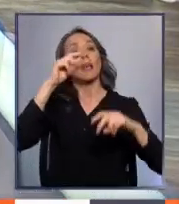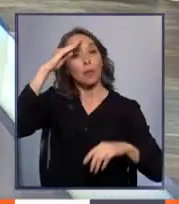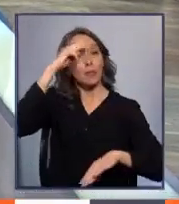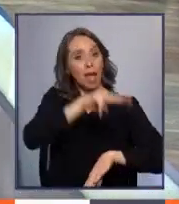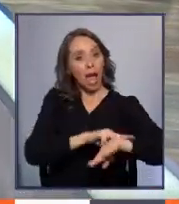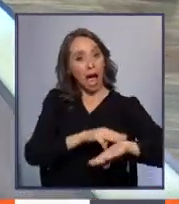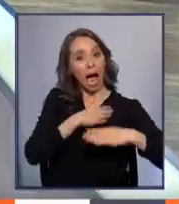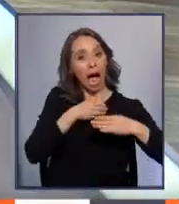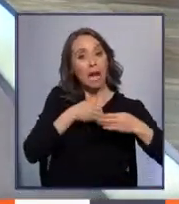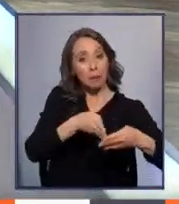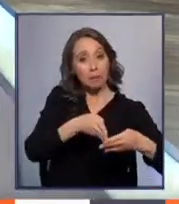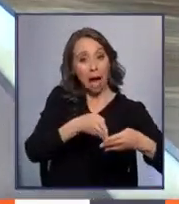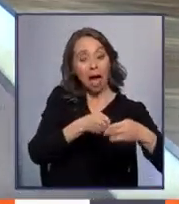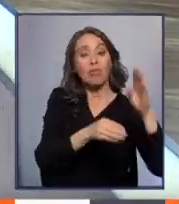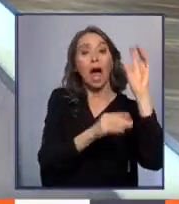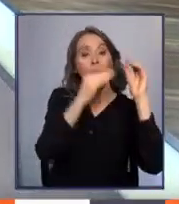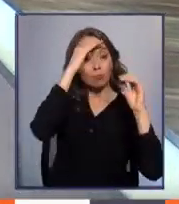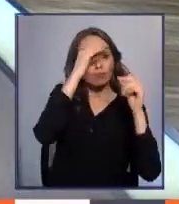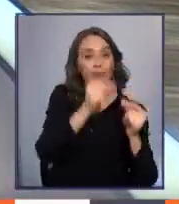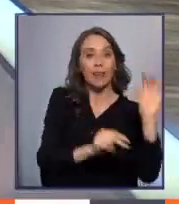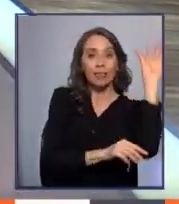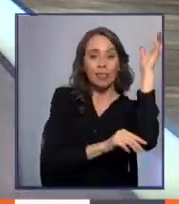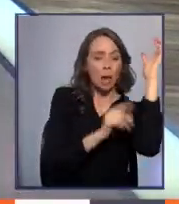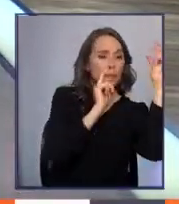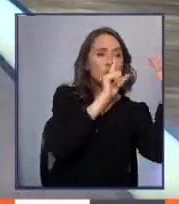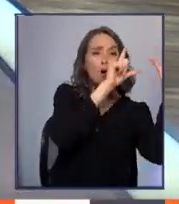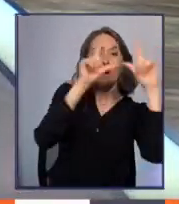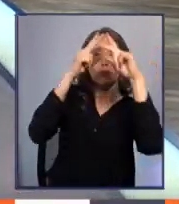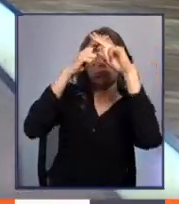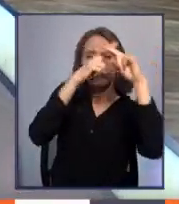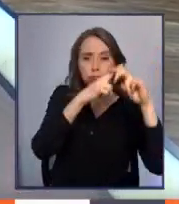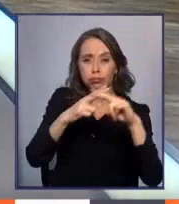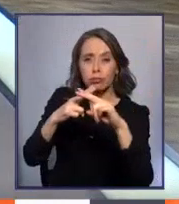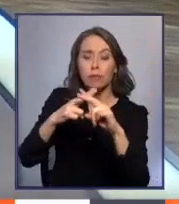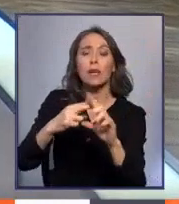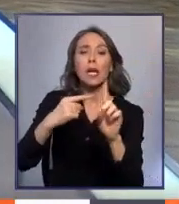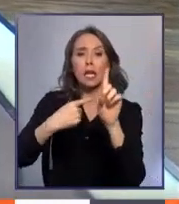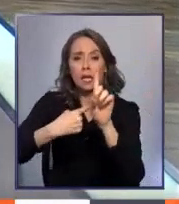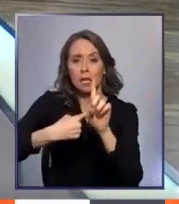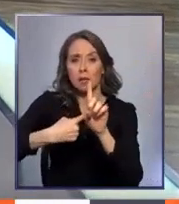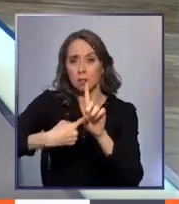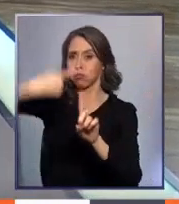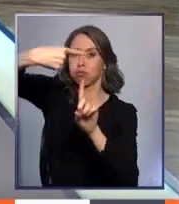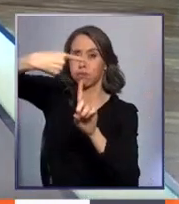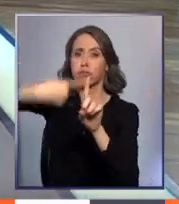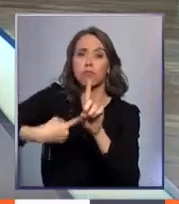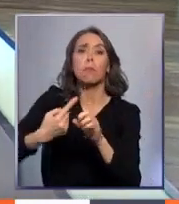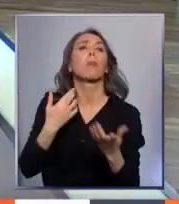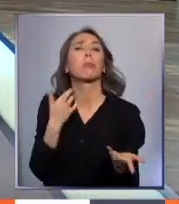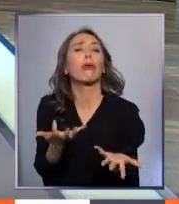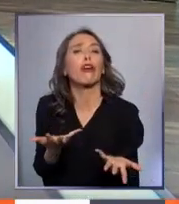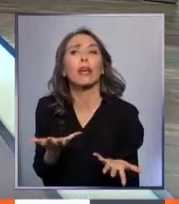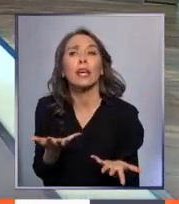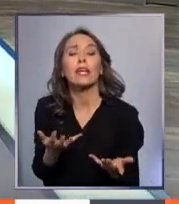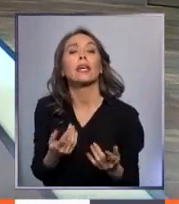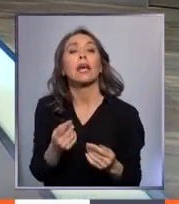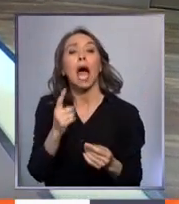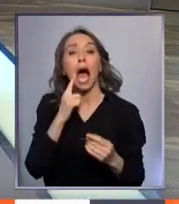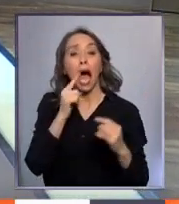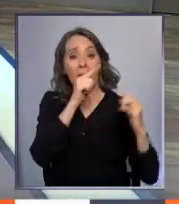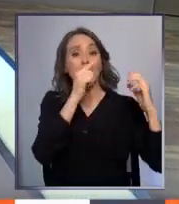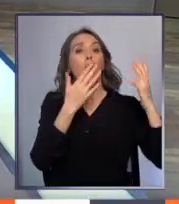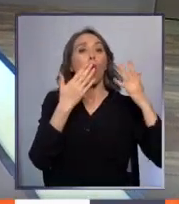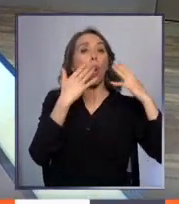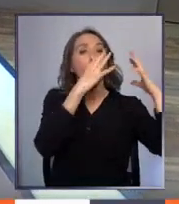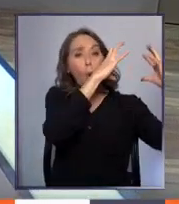vamos a entender por qué se presentan esta gran amplitud térmica, oscilación térmica. Primero, por la presencia de las altas presiones que nos